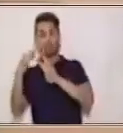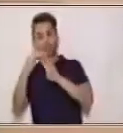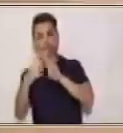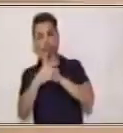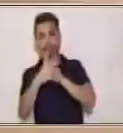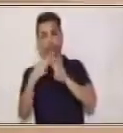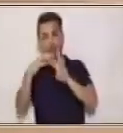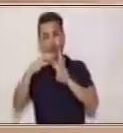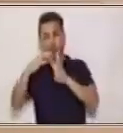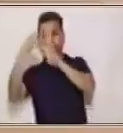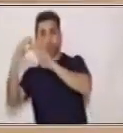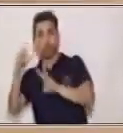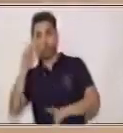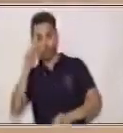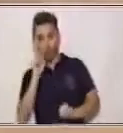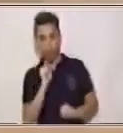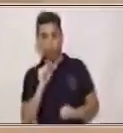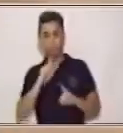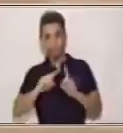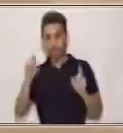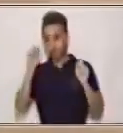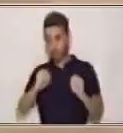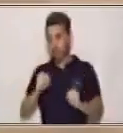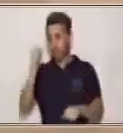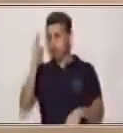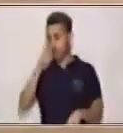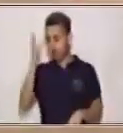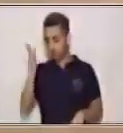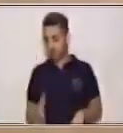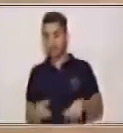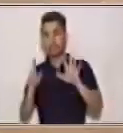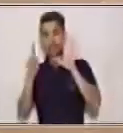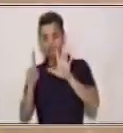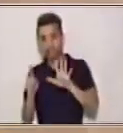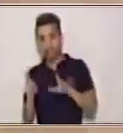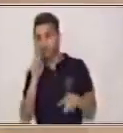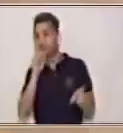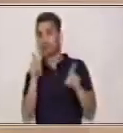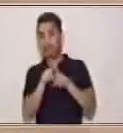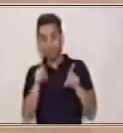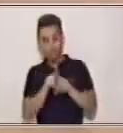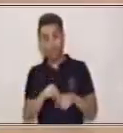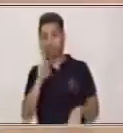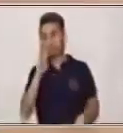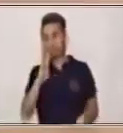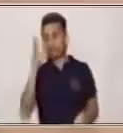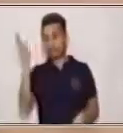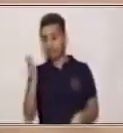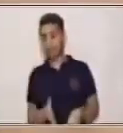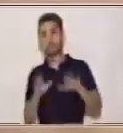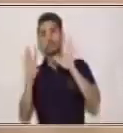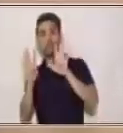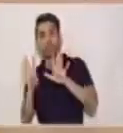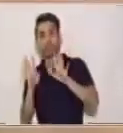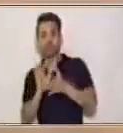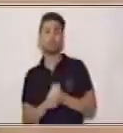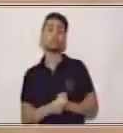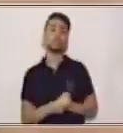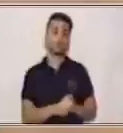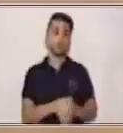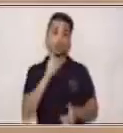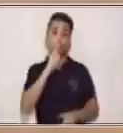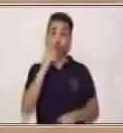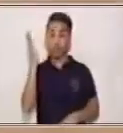1/6 y 1/6. Tiene 2/6 y es igual a 3/9. Y por último, un